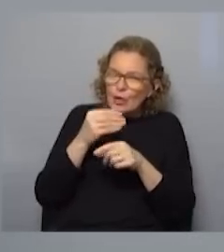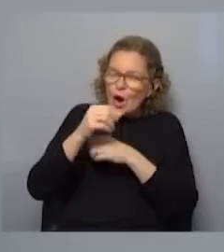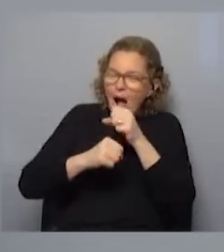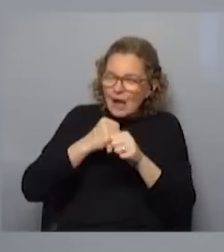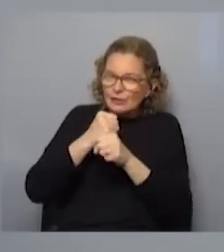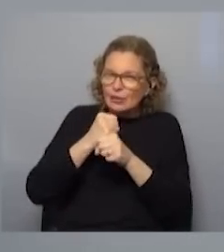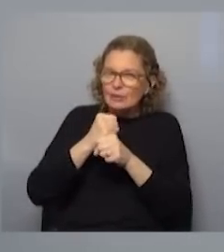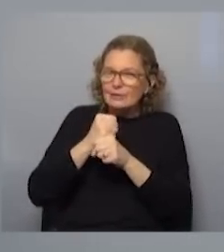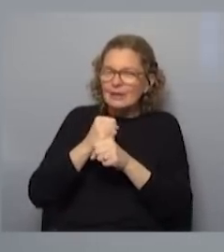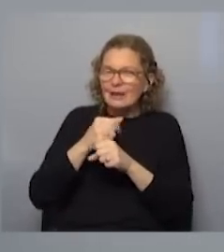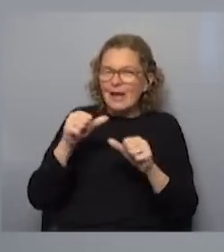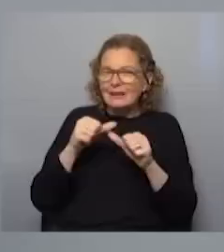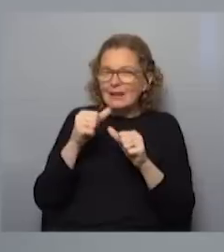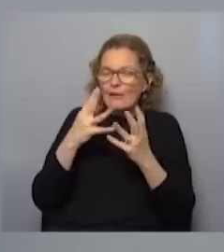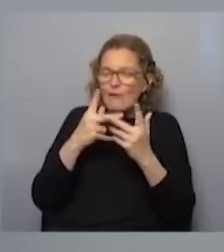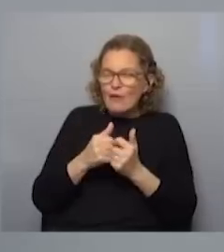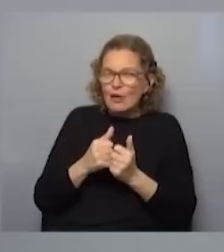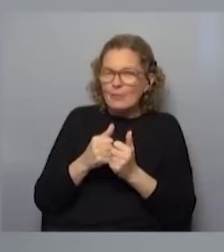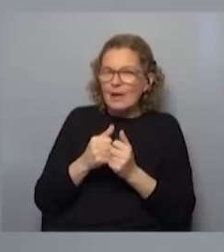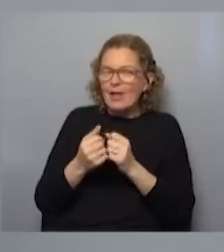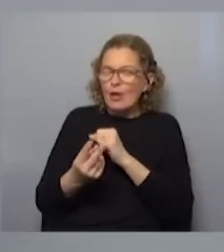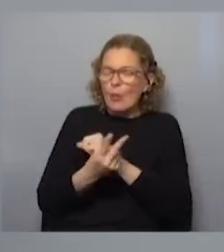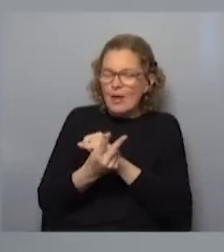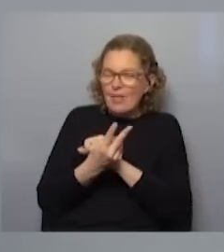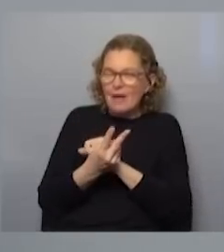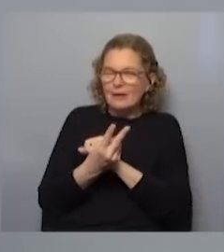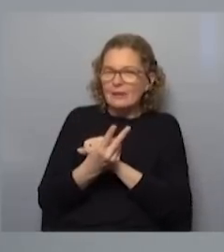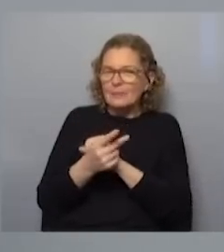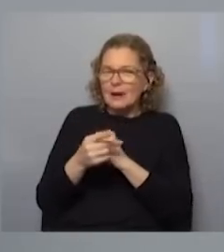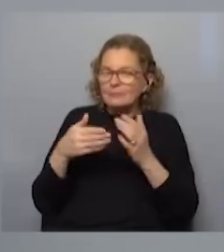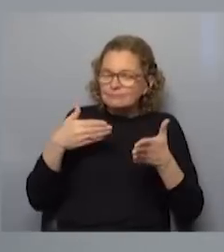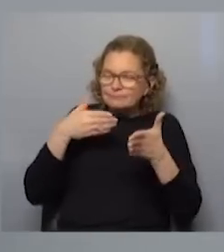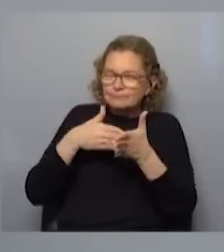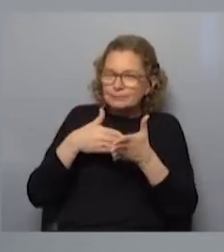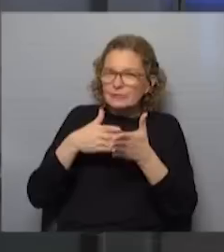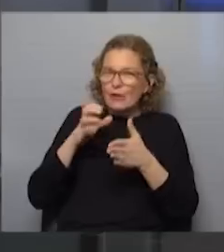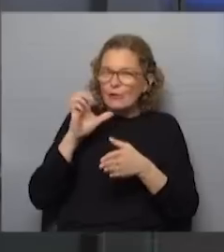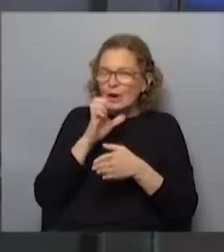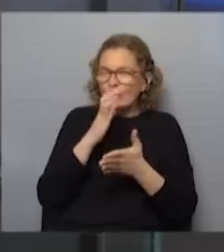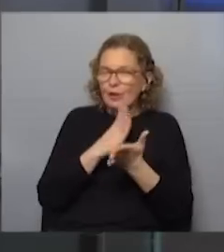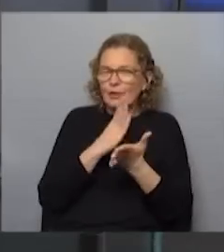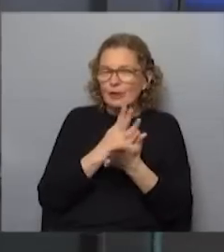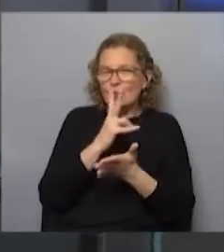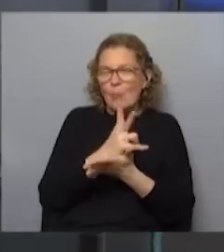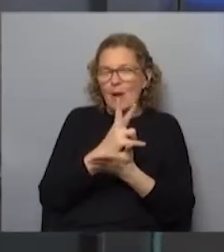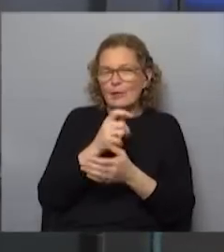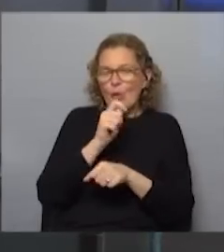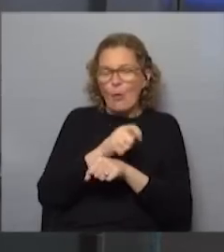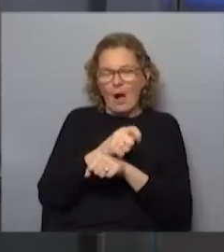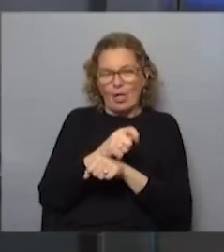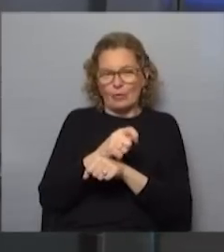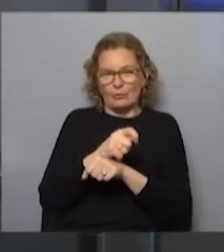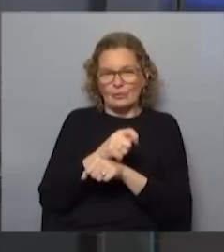de generar mecanismos de defensa para evitar que los violadores a los Derechos Humanos fueran juzgados